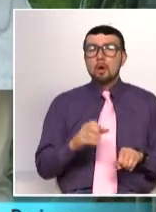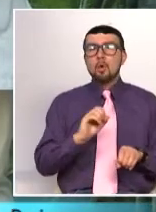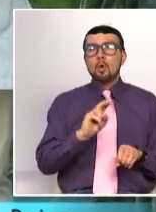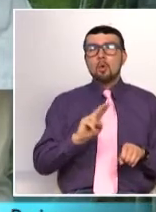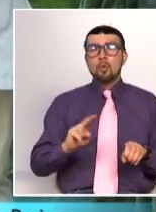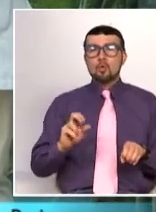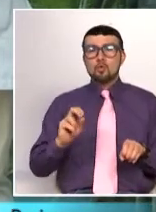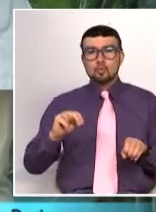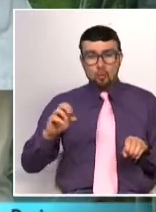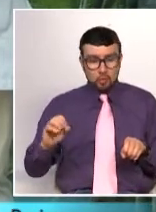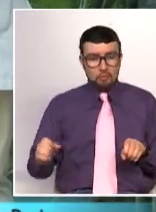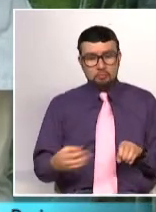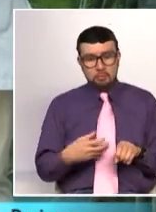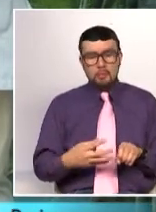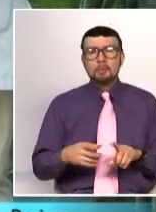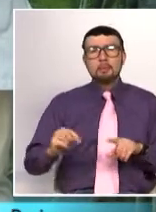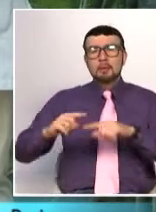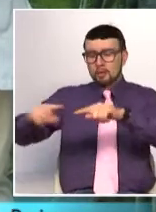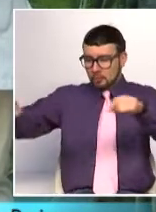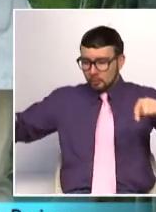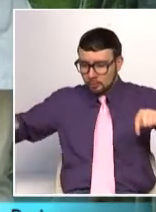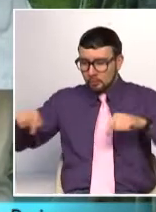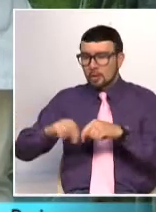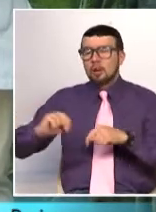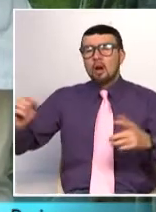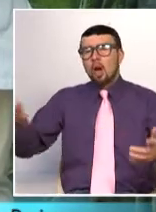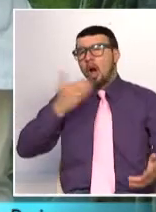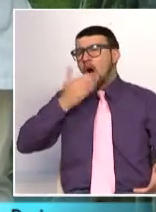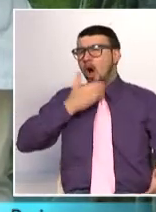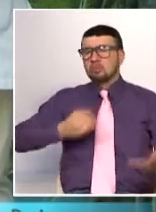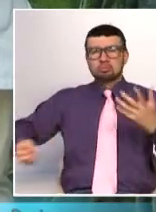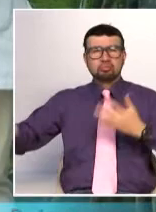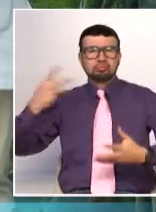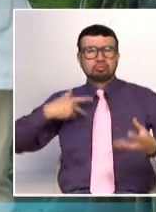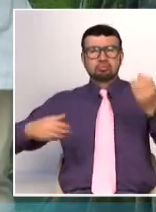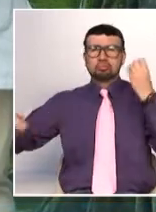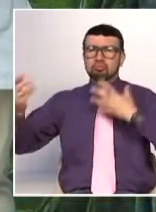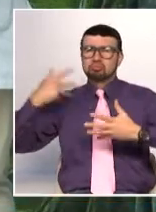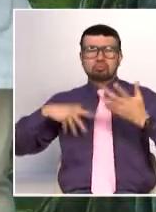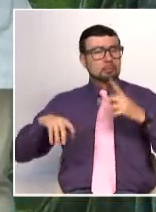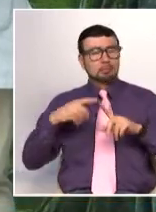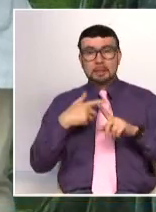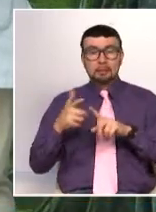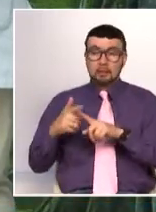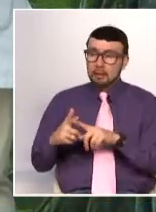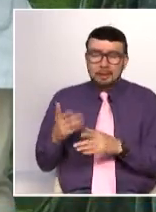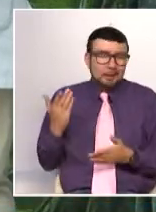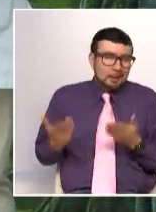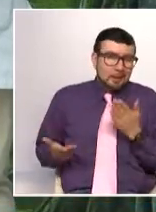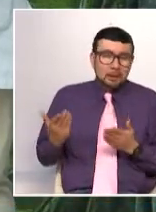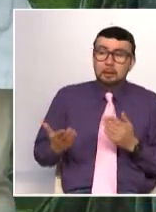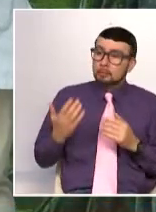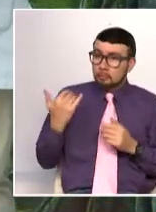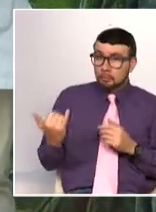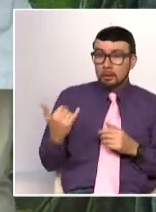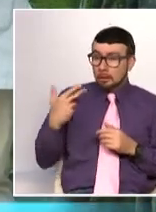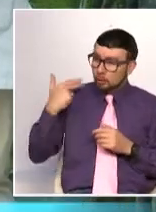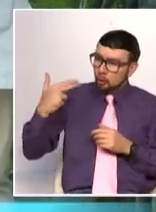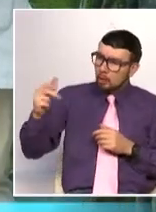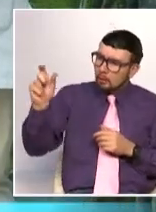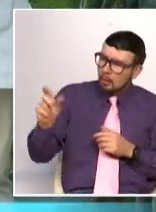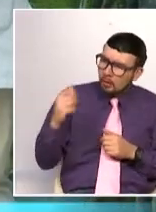lámparas infrarrojas y vapor caliente acompañado de otra terapia dependiendo de la historia clínica de la